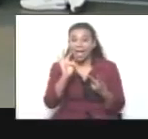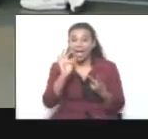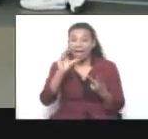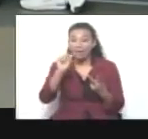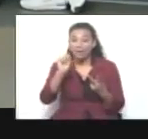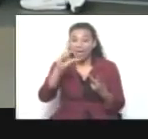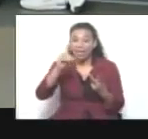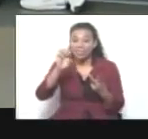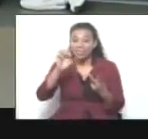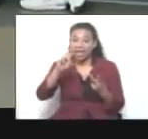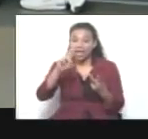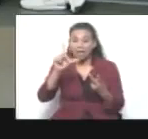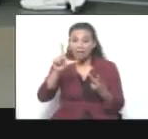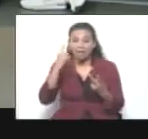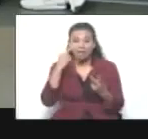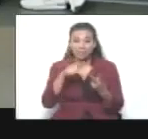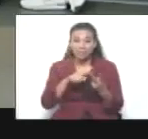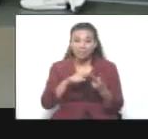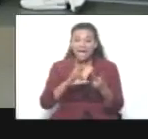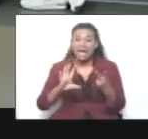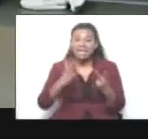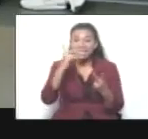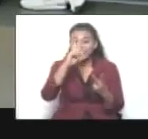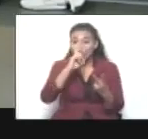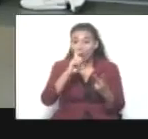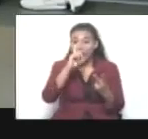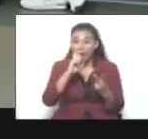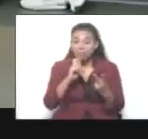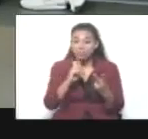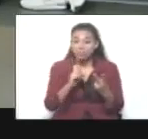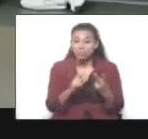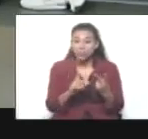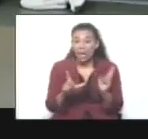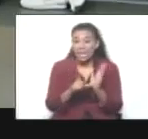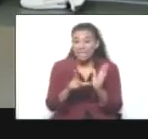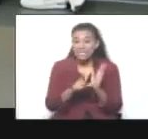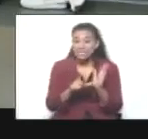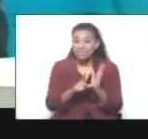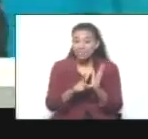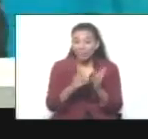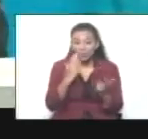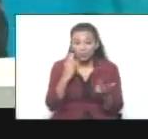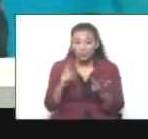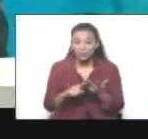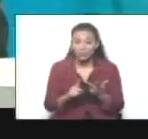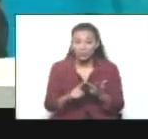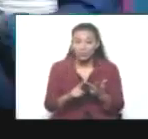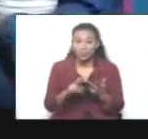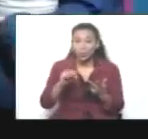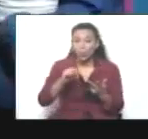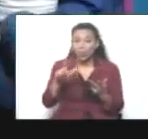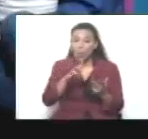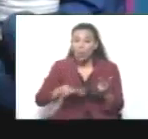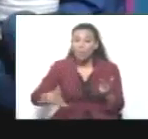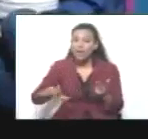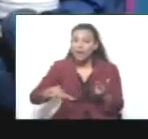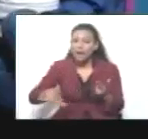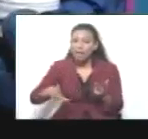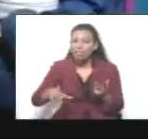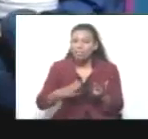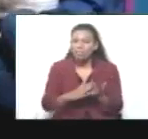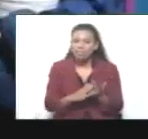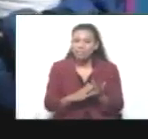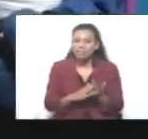Turizo, cursa quinto año en la unidad educativa Froilán Noriega, ubicada